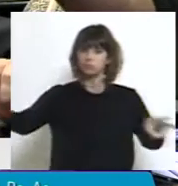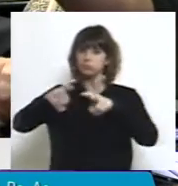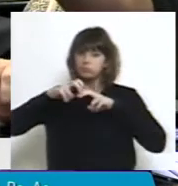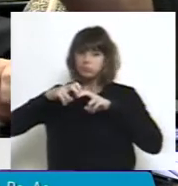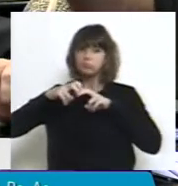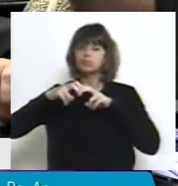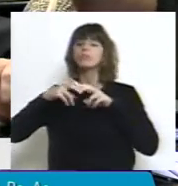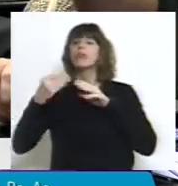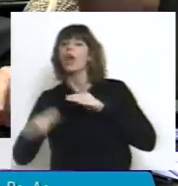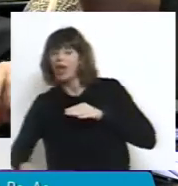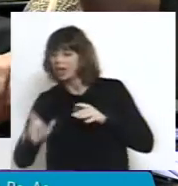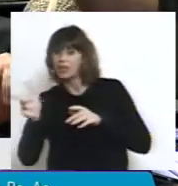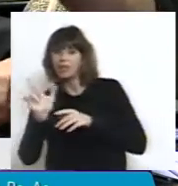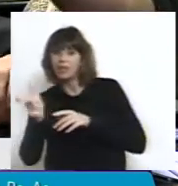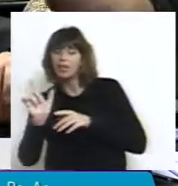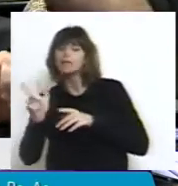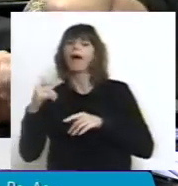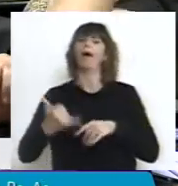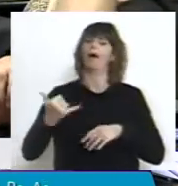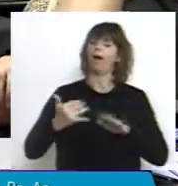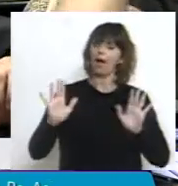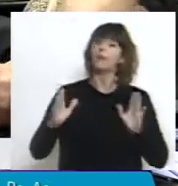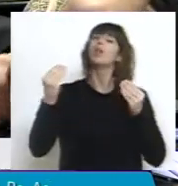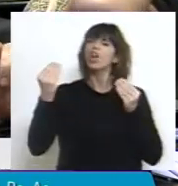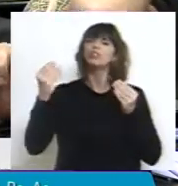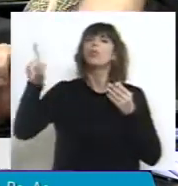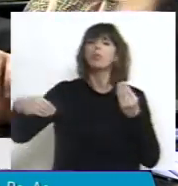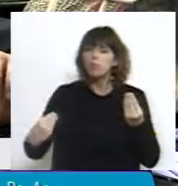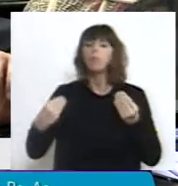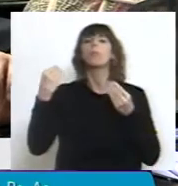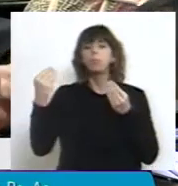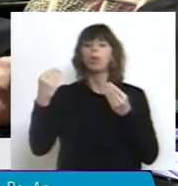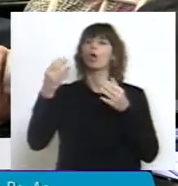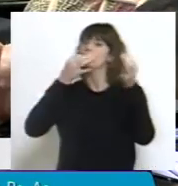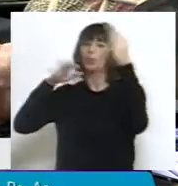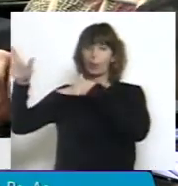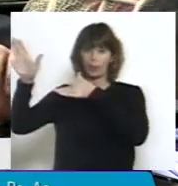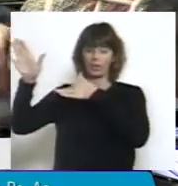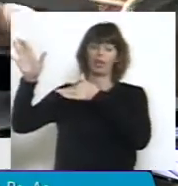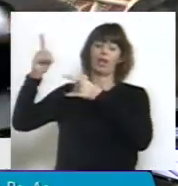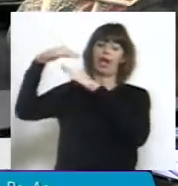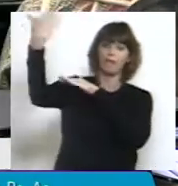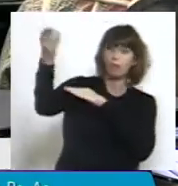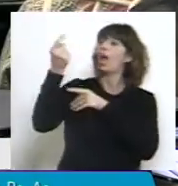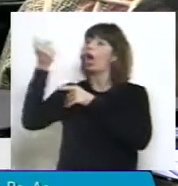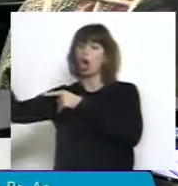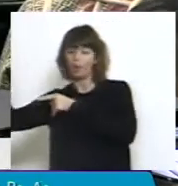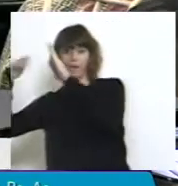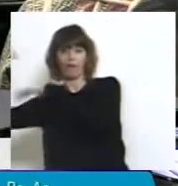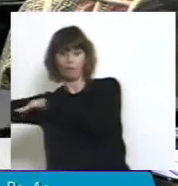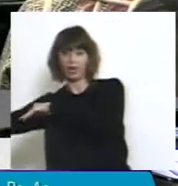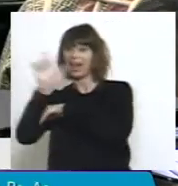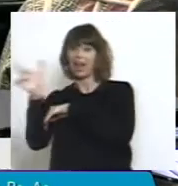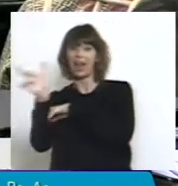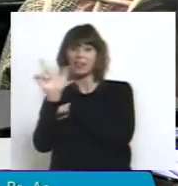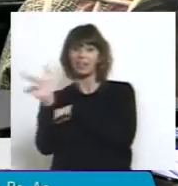menor superávit comercial producto de una caída de exportaciones por razones de precio y por razones de volumen. Esa es